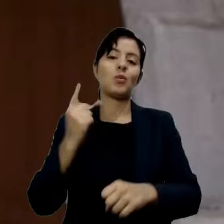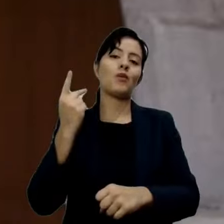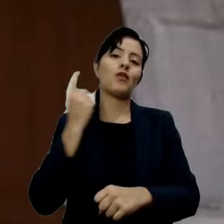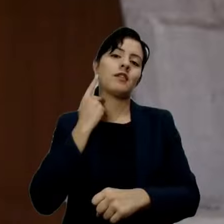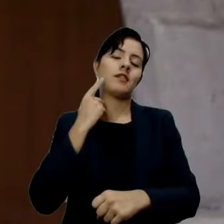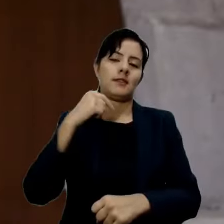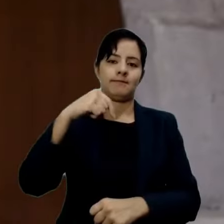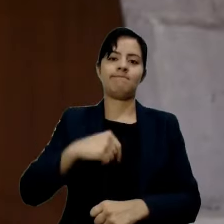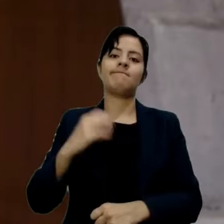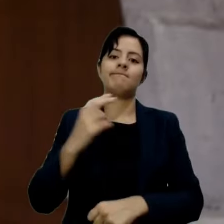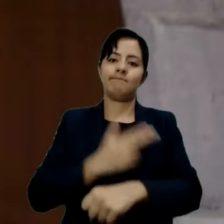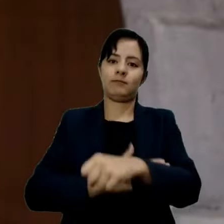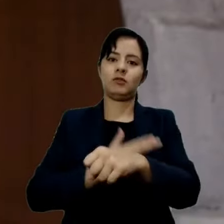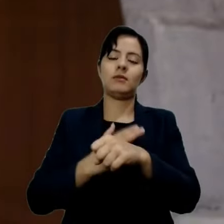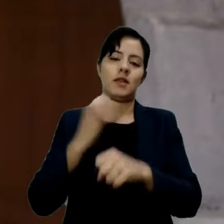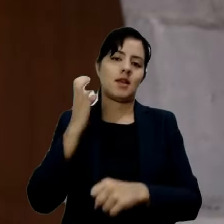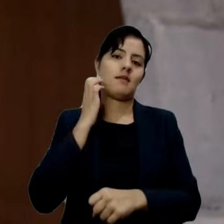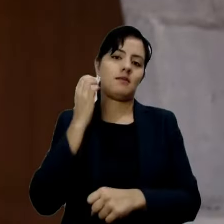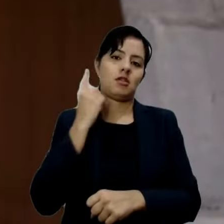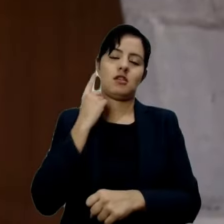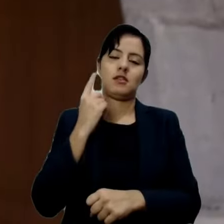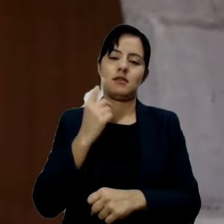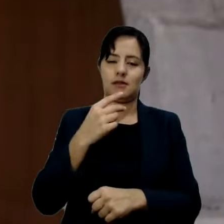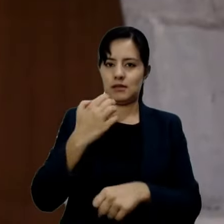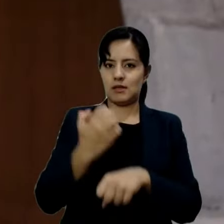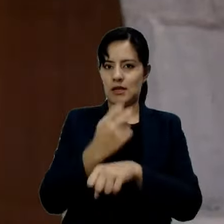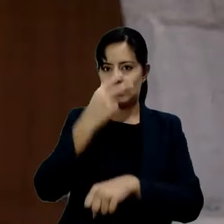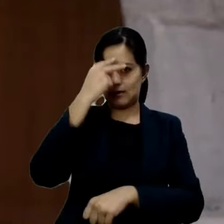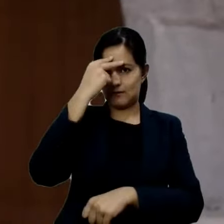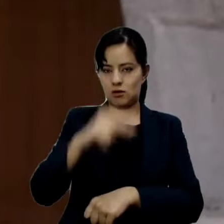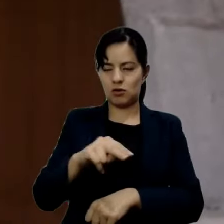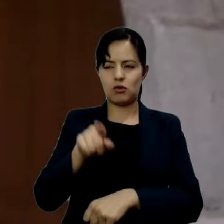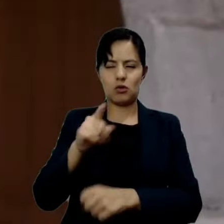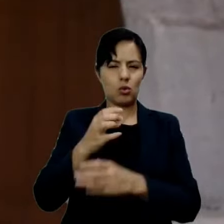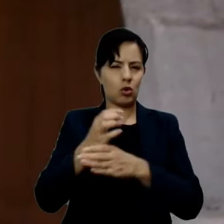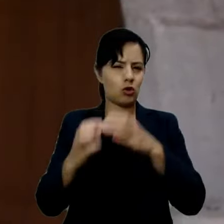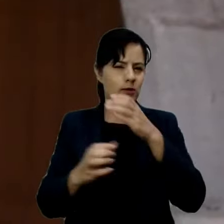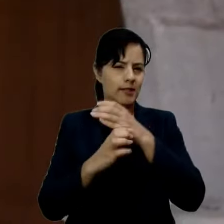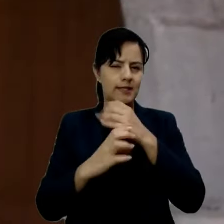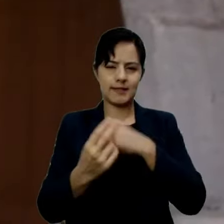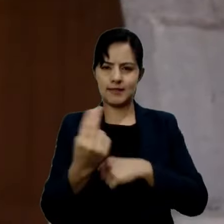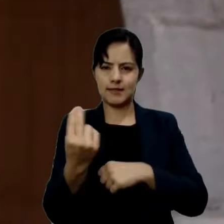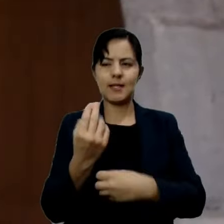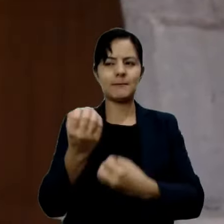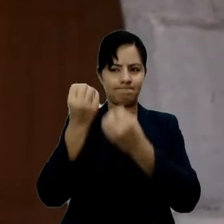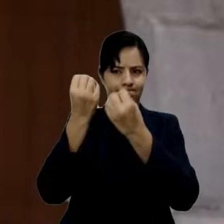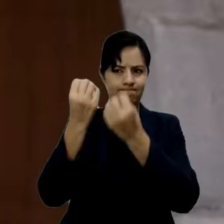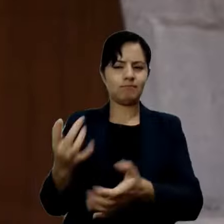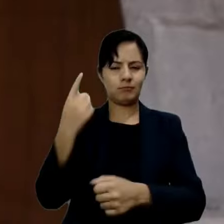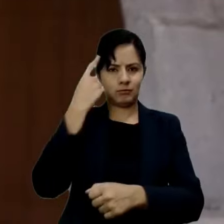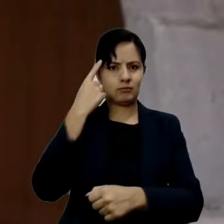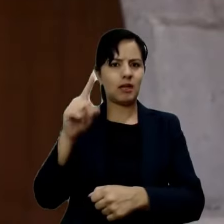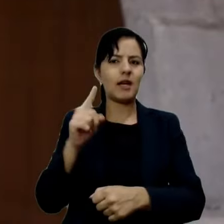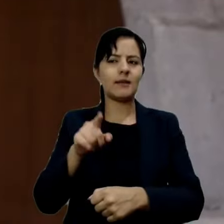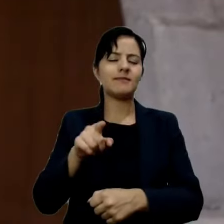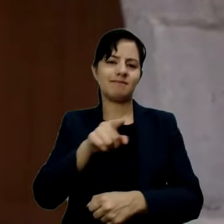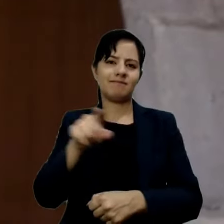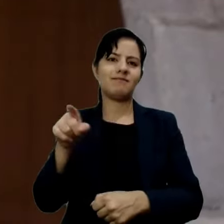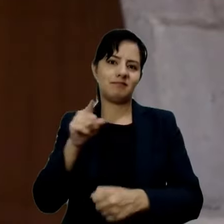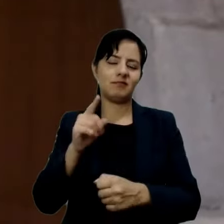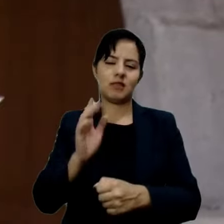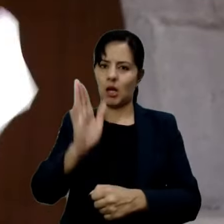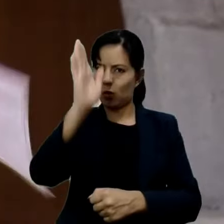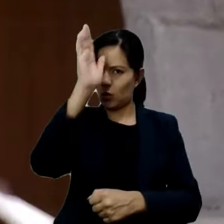legislatura del Estado de México proverá lo necesario para dar cumplimiento al presente decreto y determinar a la fecha el